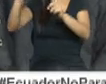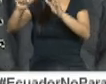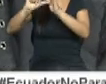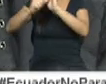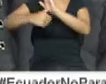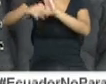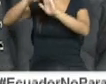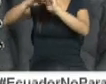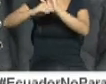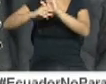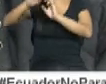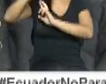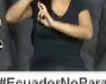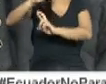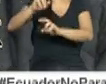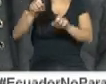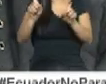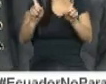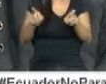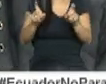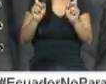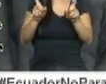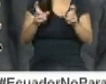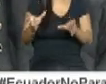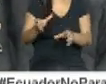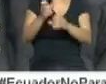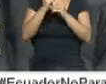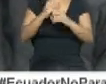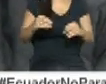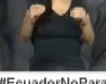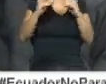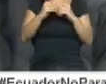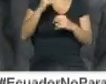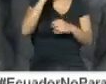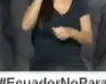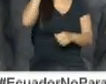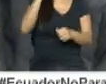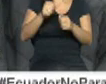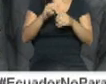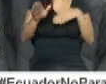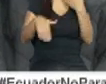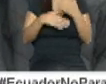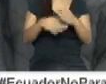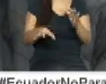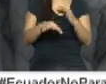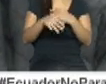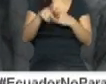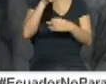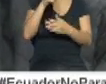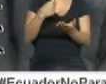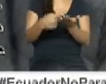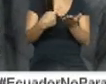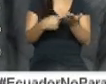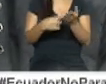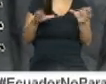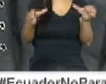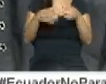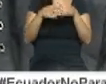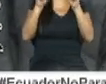creo que eso es lo que debemos inculcar y como sociedad civil tenemos que recordarles. Nuestro rol como analistas es justamente eso,